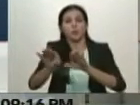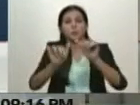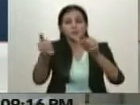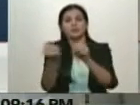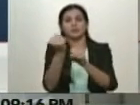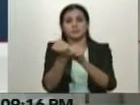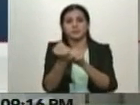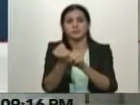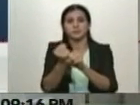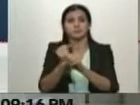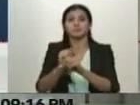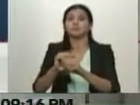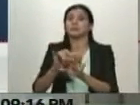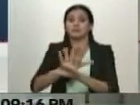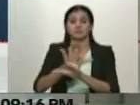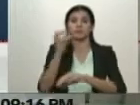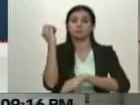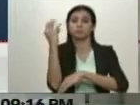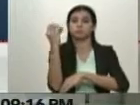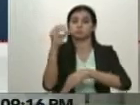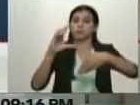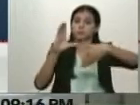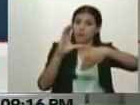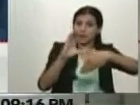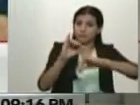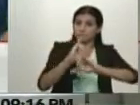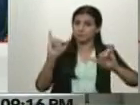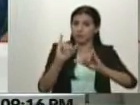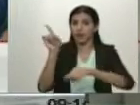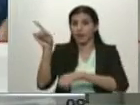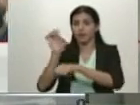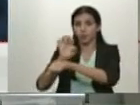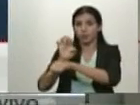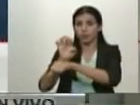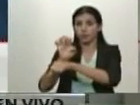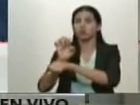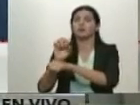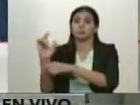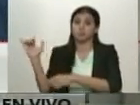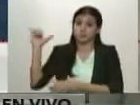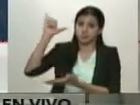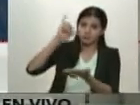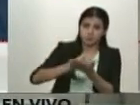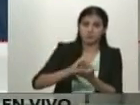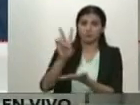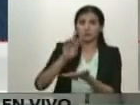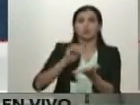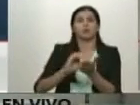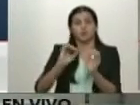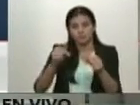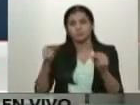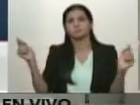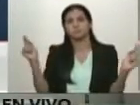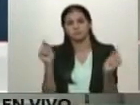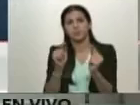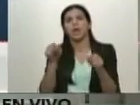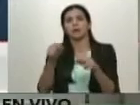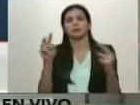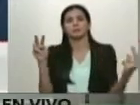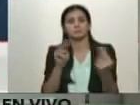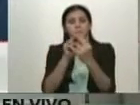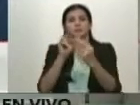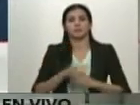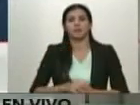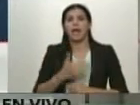al regresar de Quito, de la cumbre de estados latinoamericanos y caribeños. Bueno, esto era alguna de las informaciones que